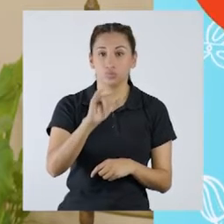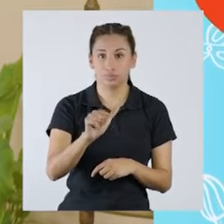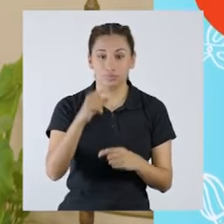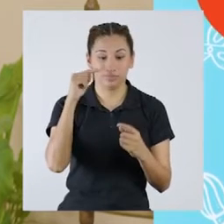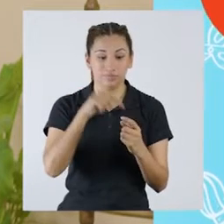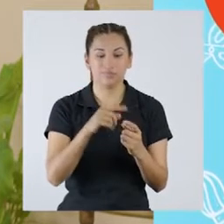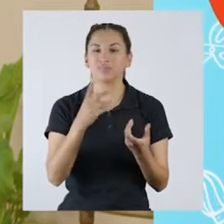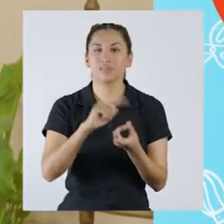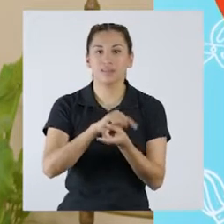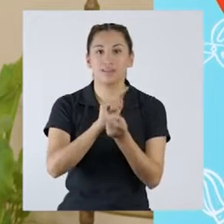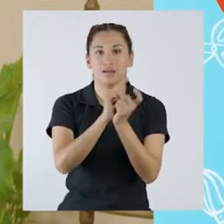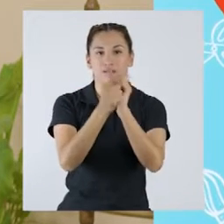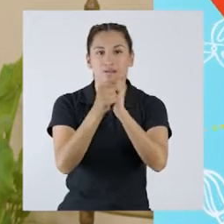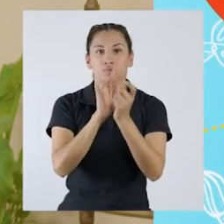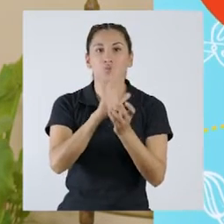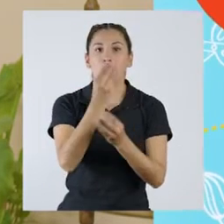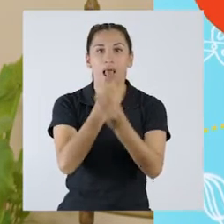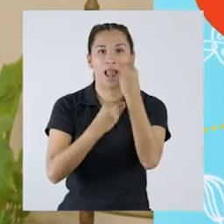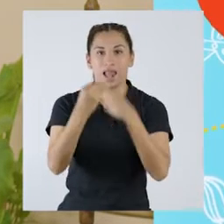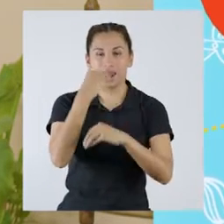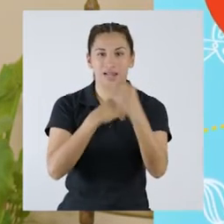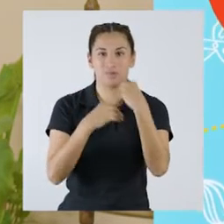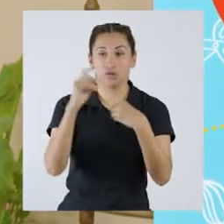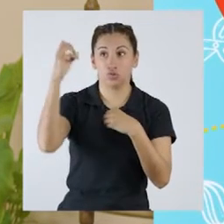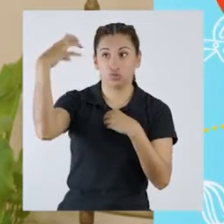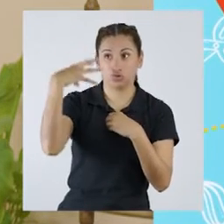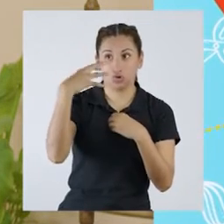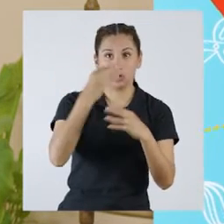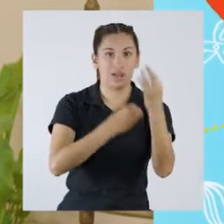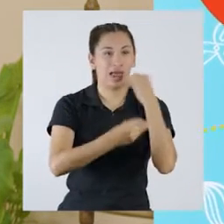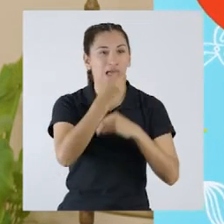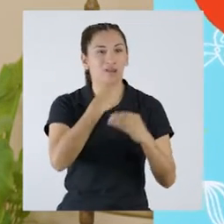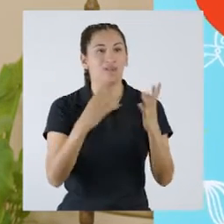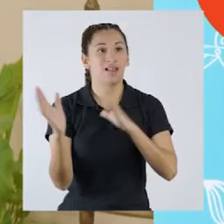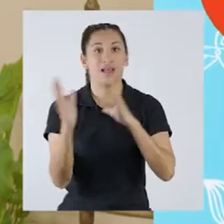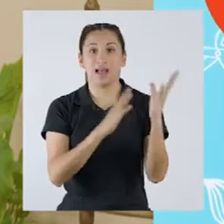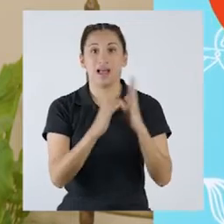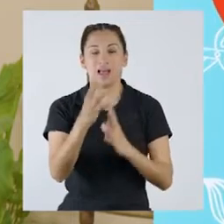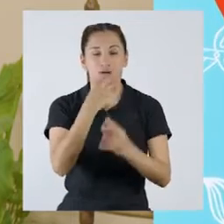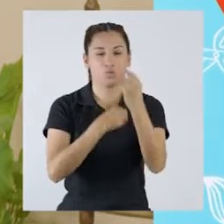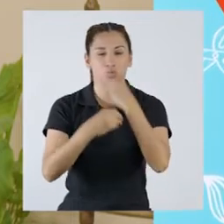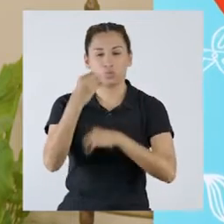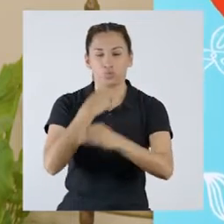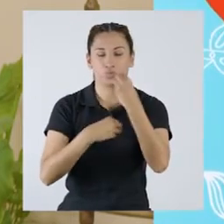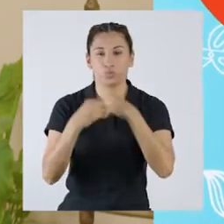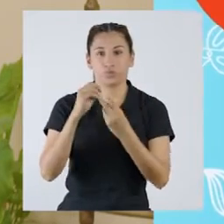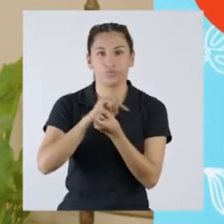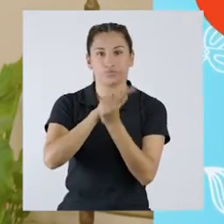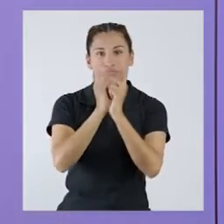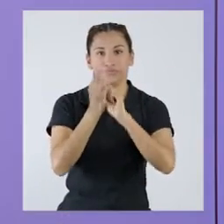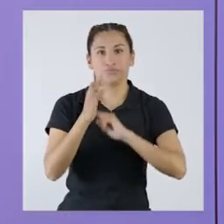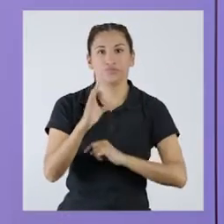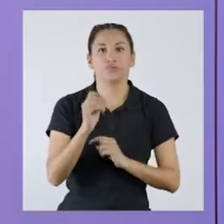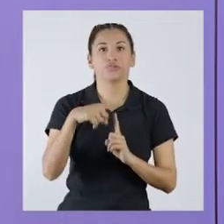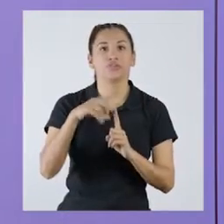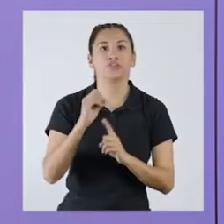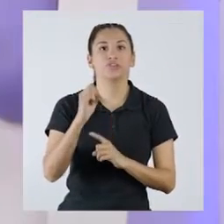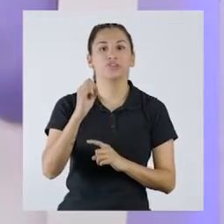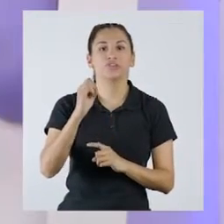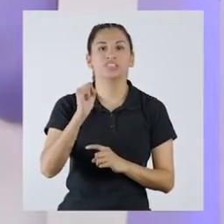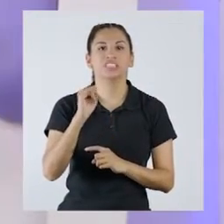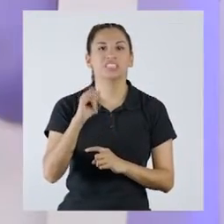su propio alimento a partir de la luz solar y el dióxido de carbono, por medio de la fotosíntesis.